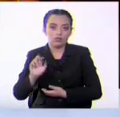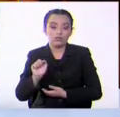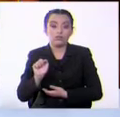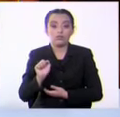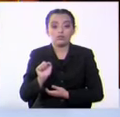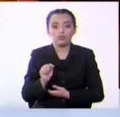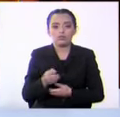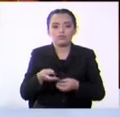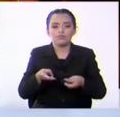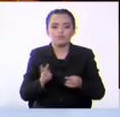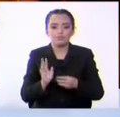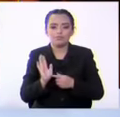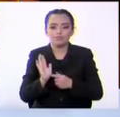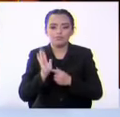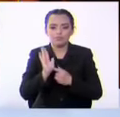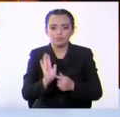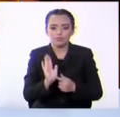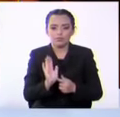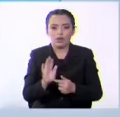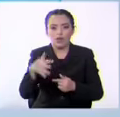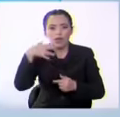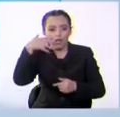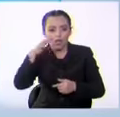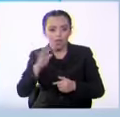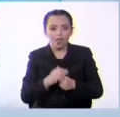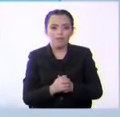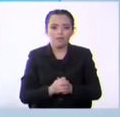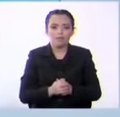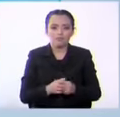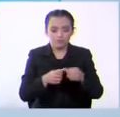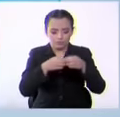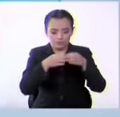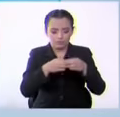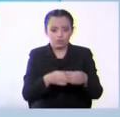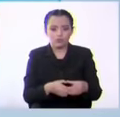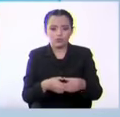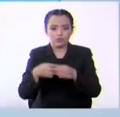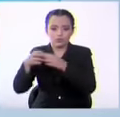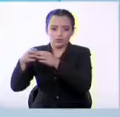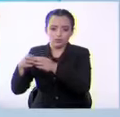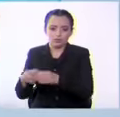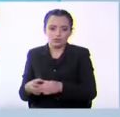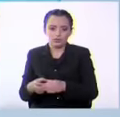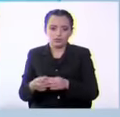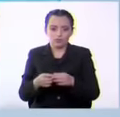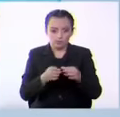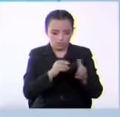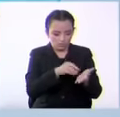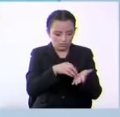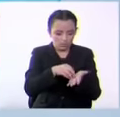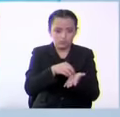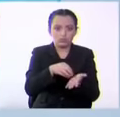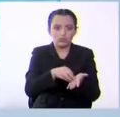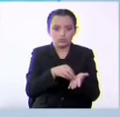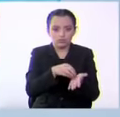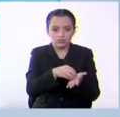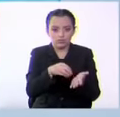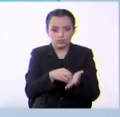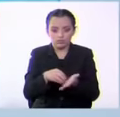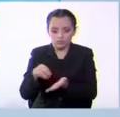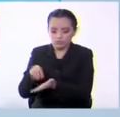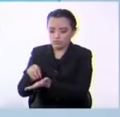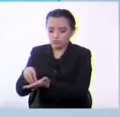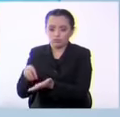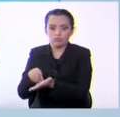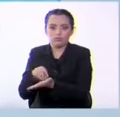es representándolo con unas botellas y otras chibolas. En esta ocasión, las chibolas van a representar 2 variantes